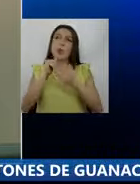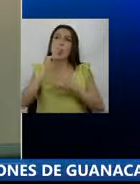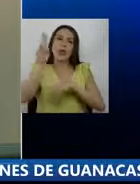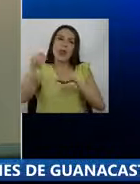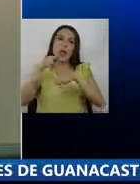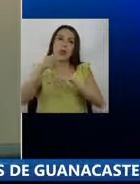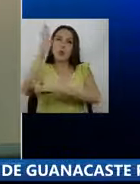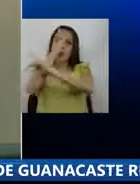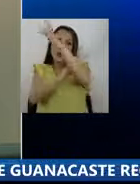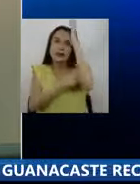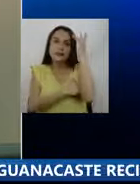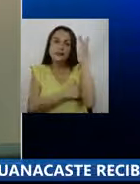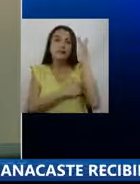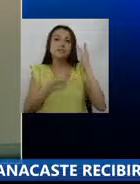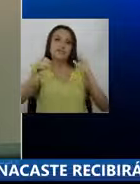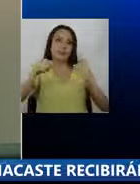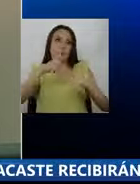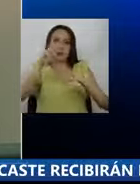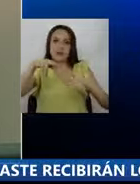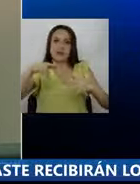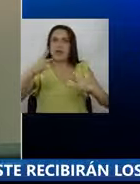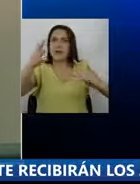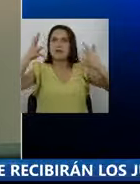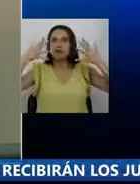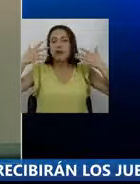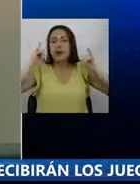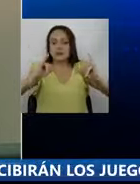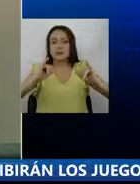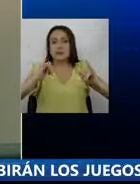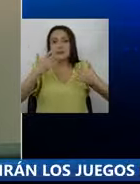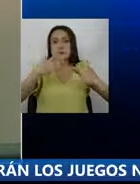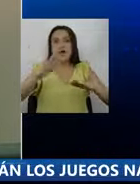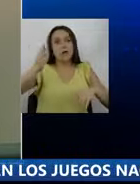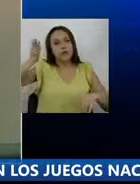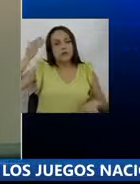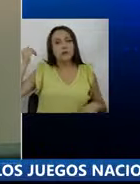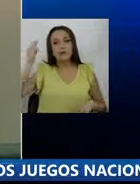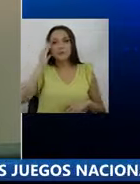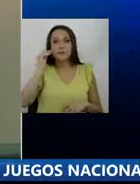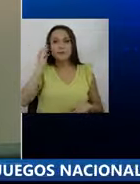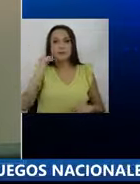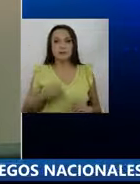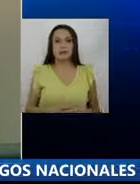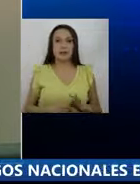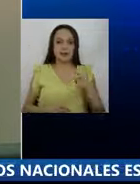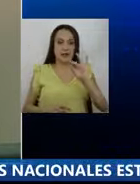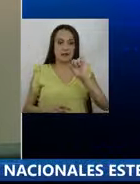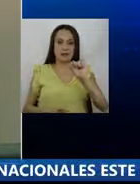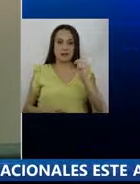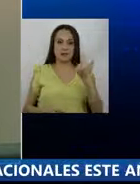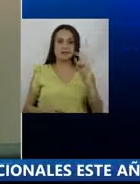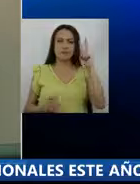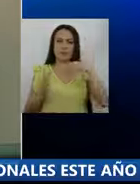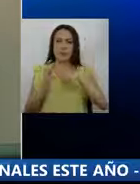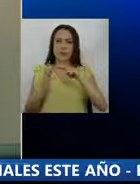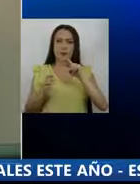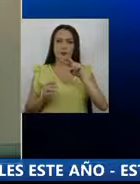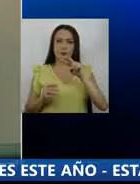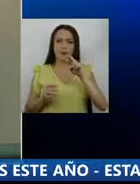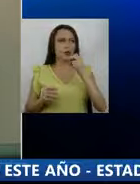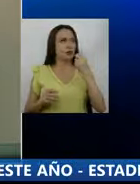telúrica, en una zona tropical, ya nos ha tocado, le tocó al tribunal en el año 2002 y creo que